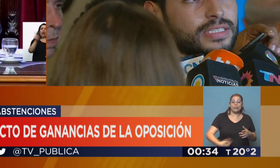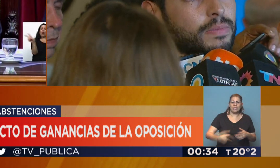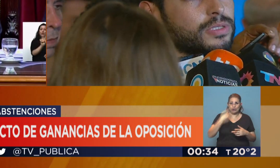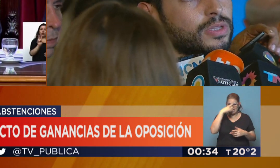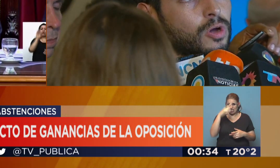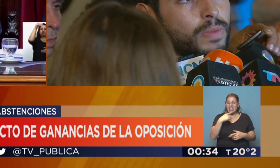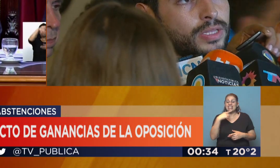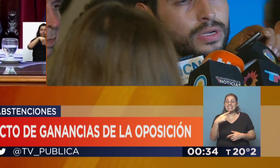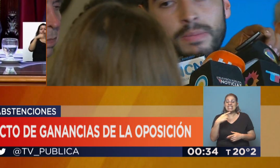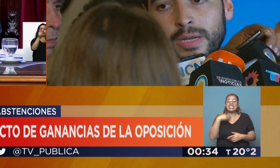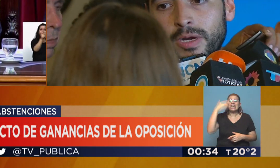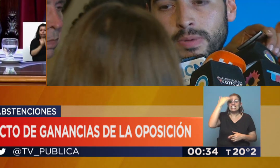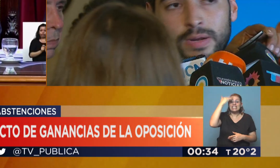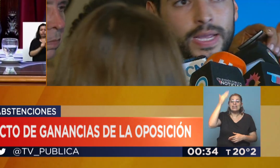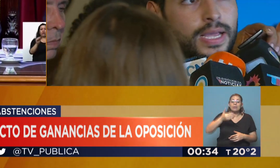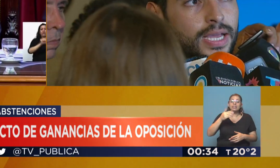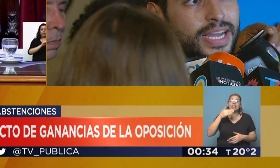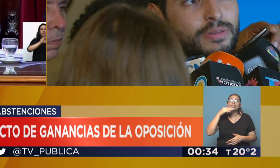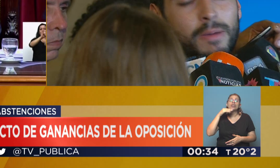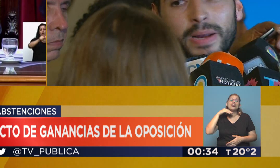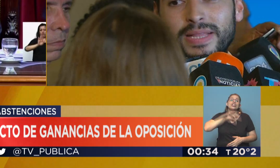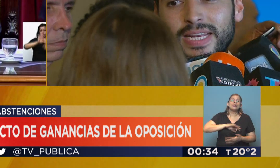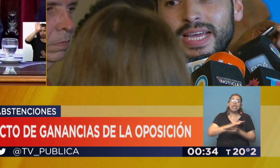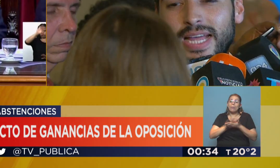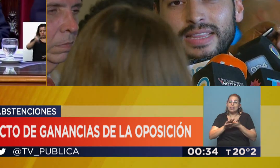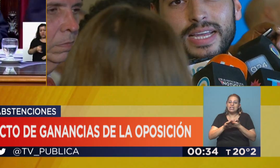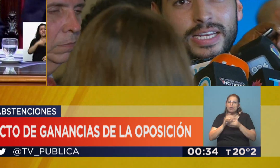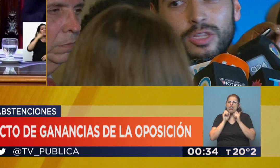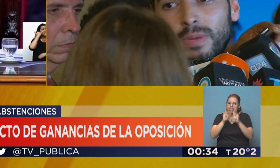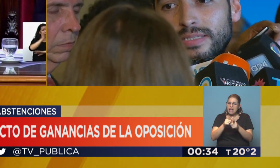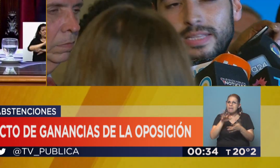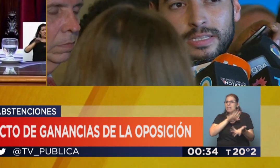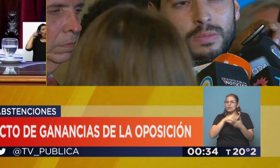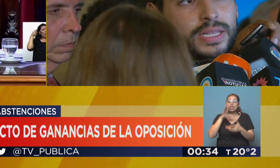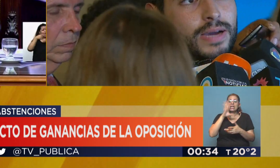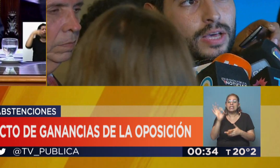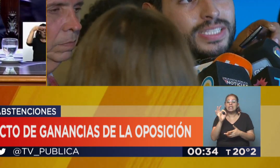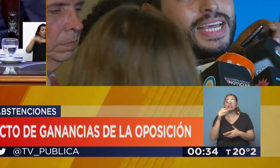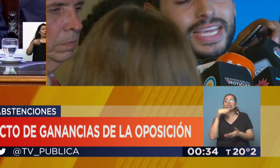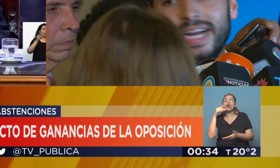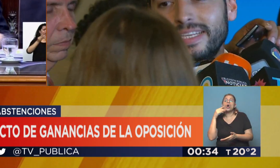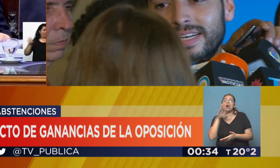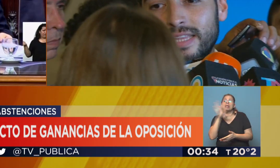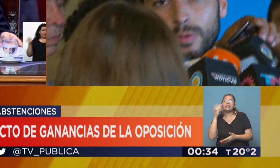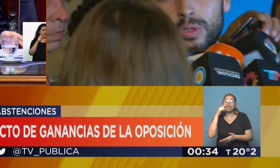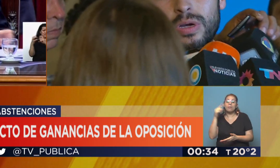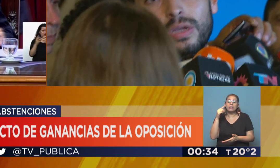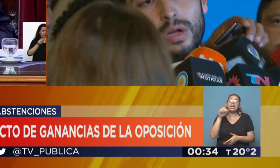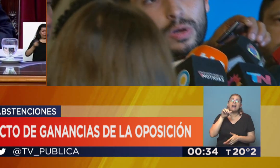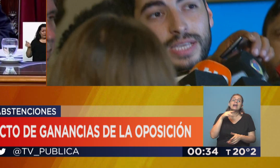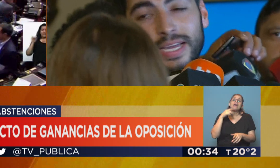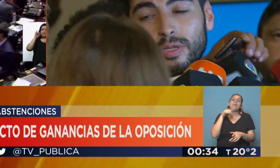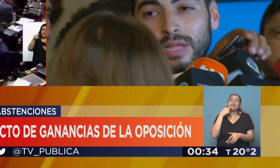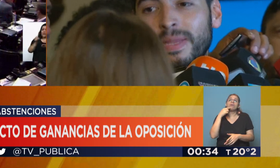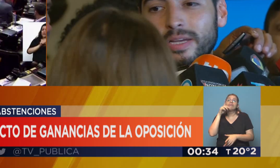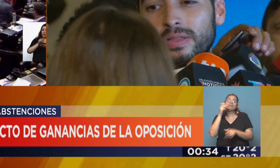un 15% de aumento en el mínimo imponible, que esto iba a permitir que entre 500.000 y 700.000 trabajadores ingresen al tributo,